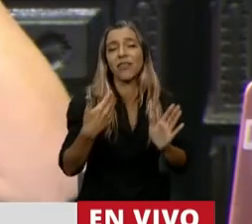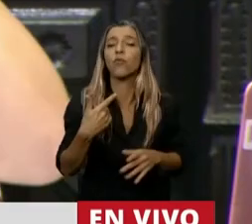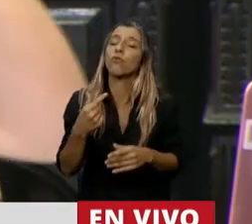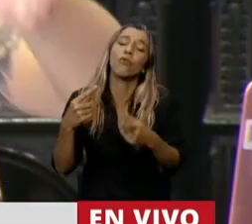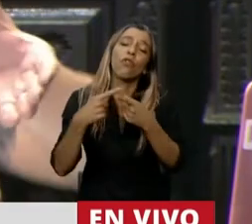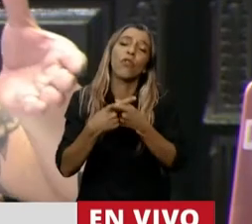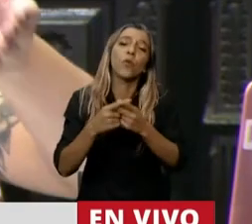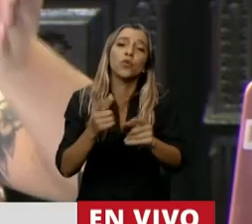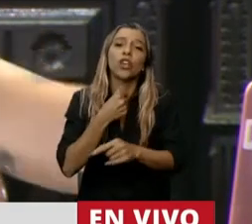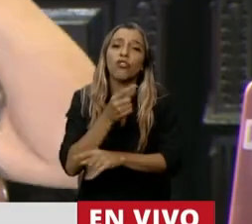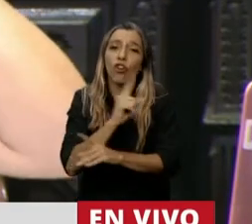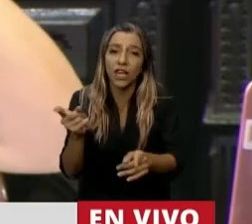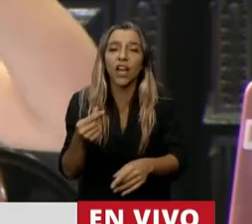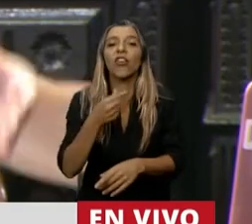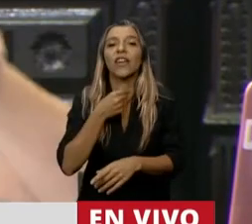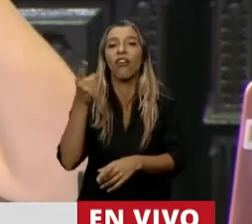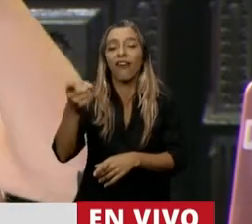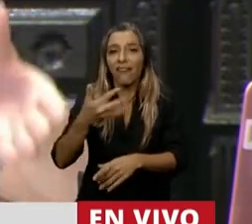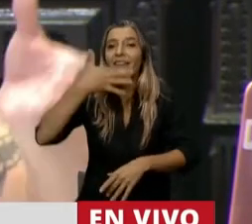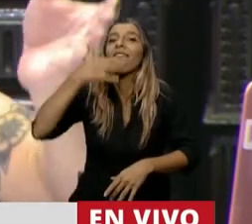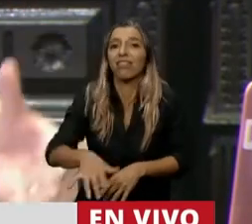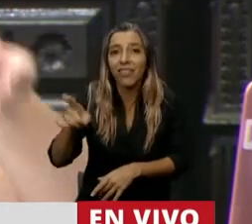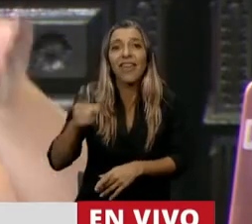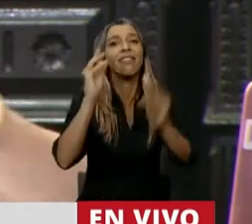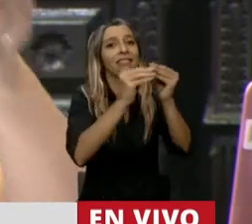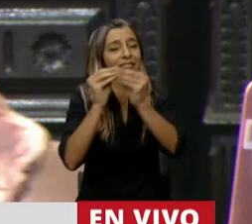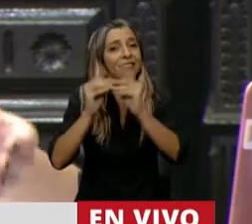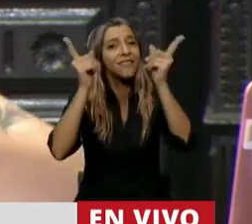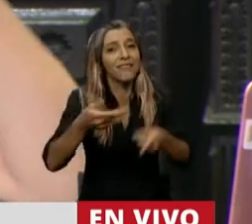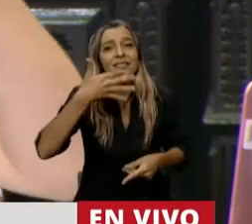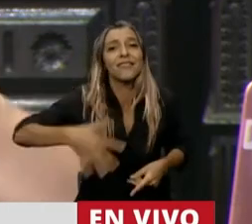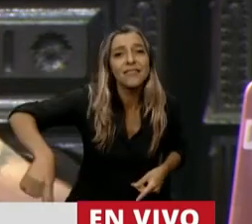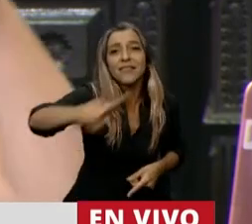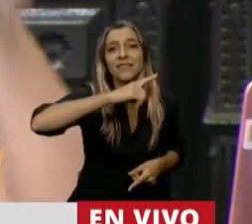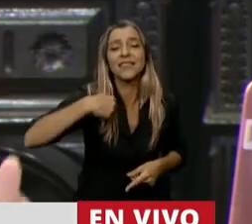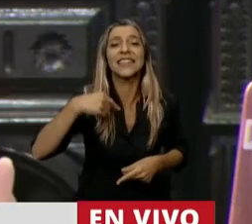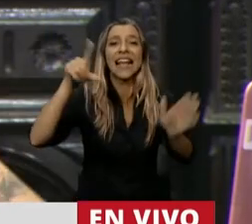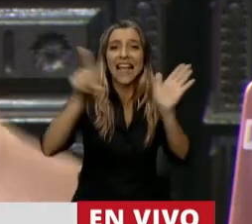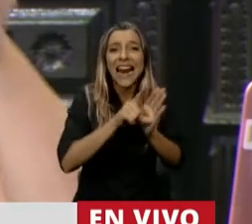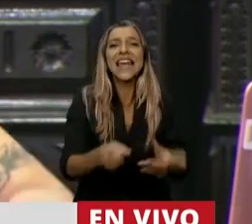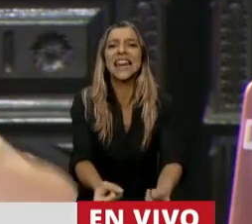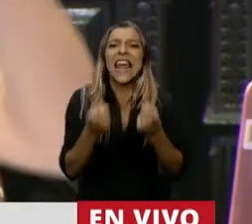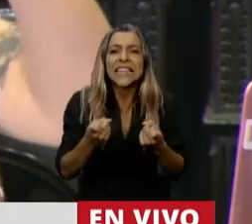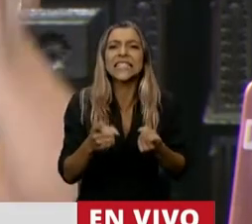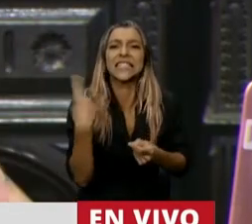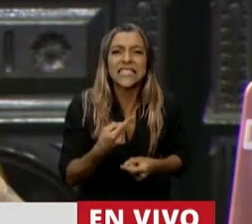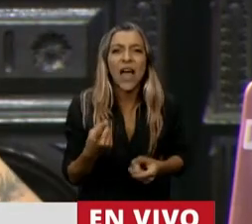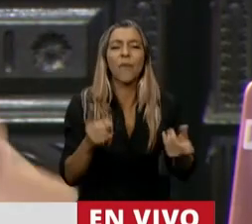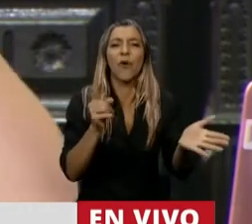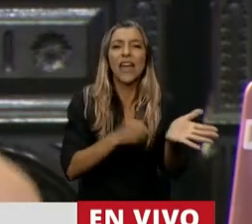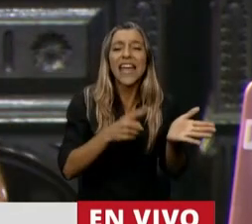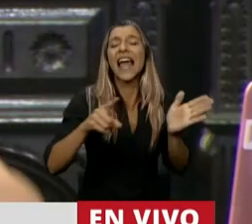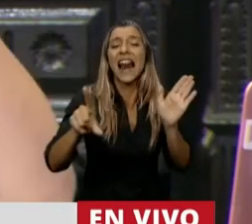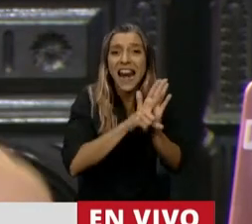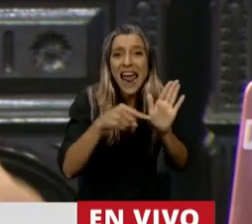discutir. Yo lo quiero convencer y quiero que usted entienda y todos los compañeros acá entiendan que es necesaria esta ley, que esta ley es revolucionaria